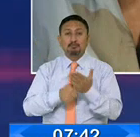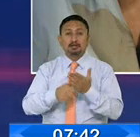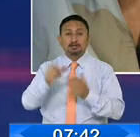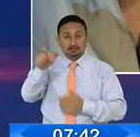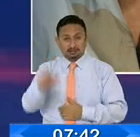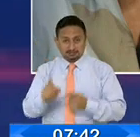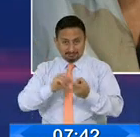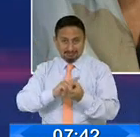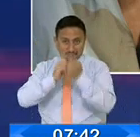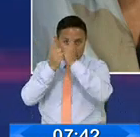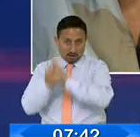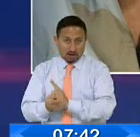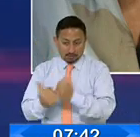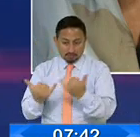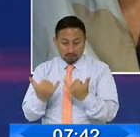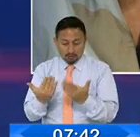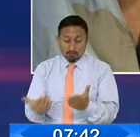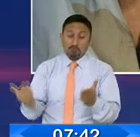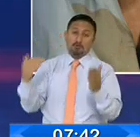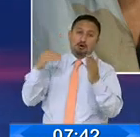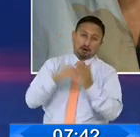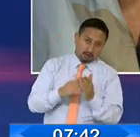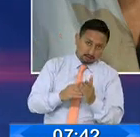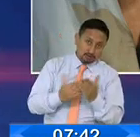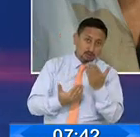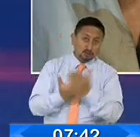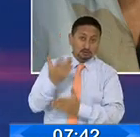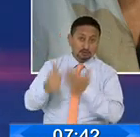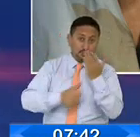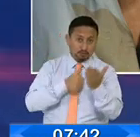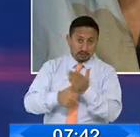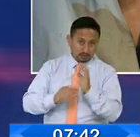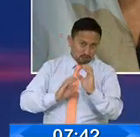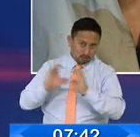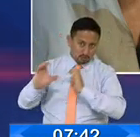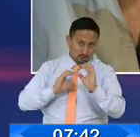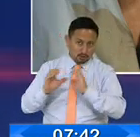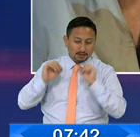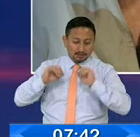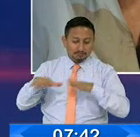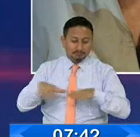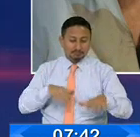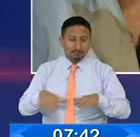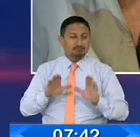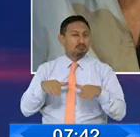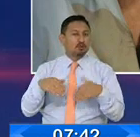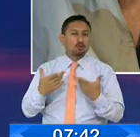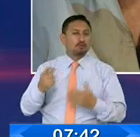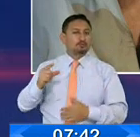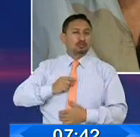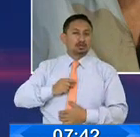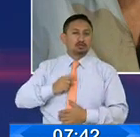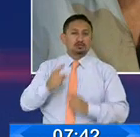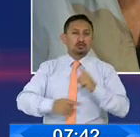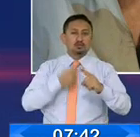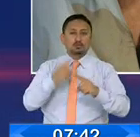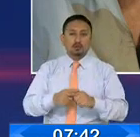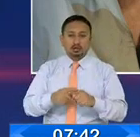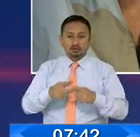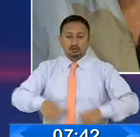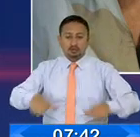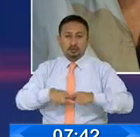ministros, obviamente estoy coordinando ahora nuevamente con el nuevo ministro los detalles. ¿Cómo será? ¿Cuándo será? Sabemos que es